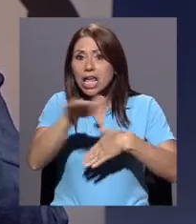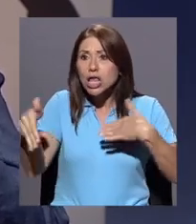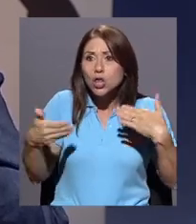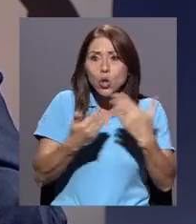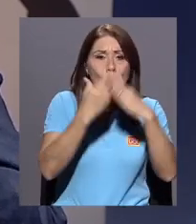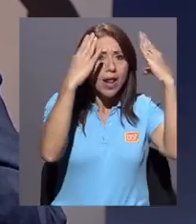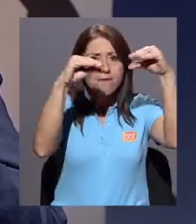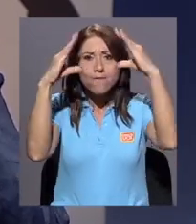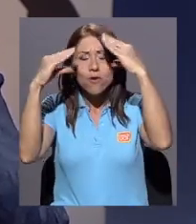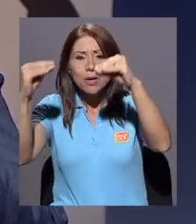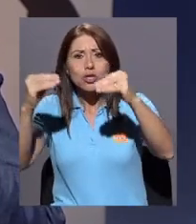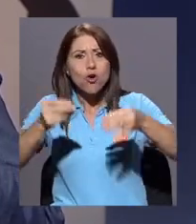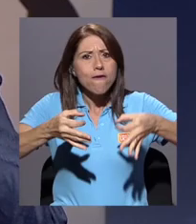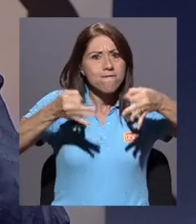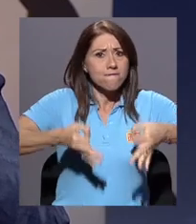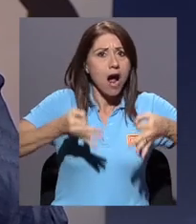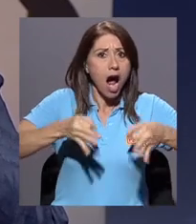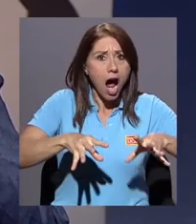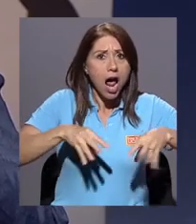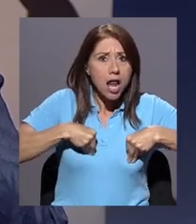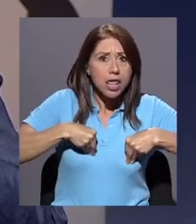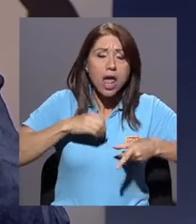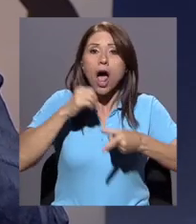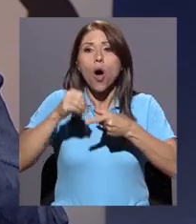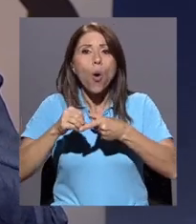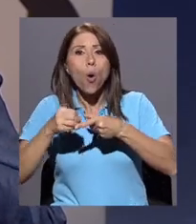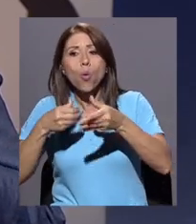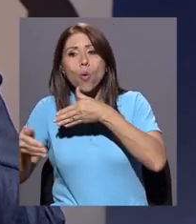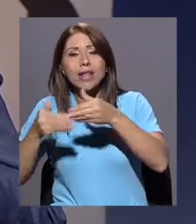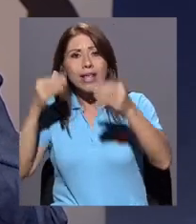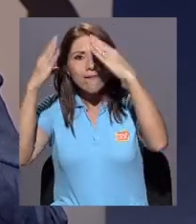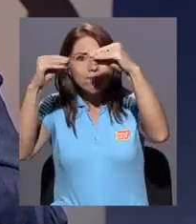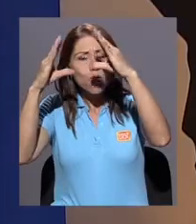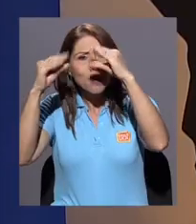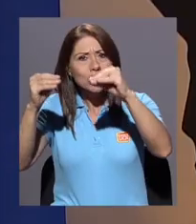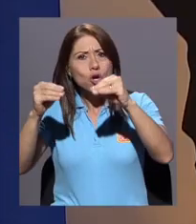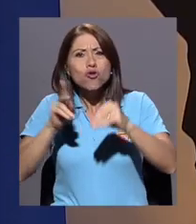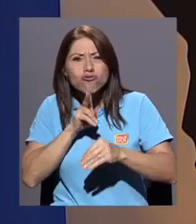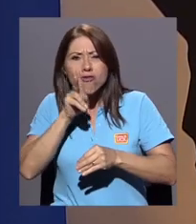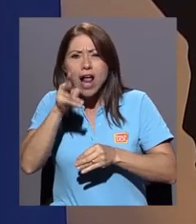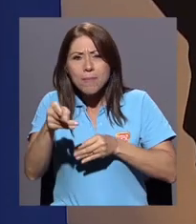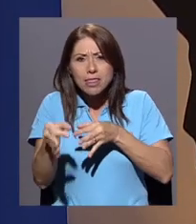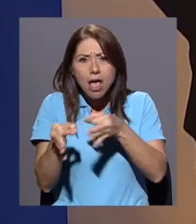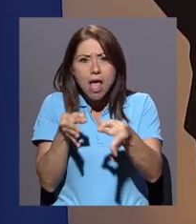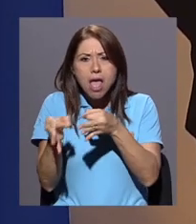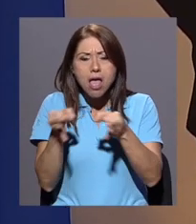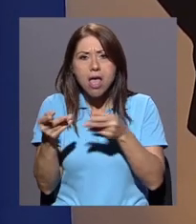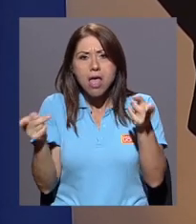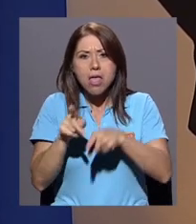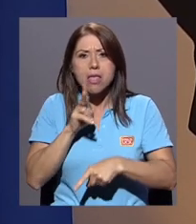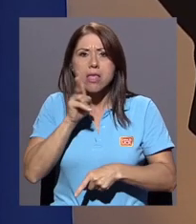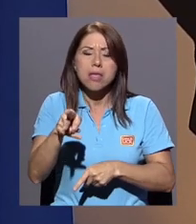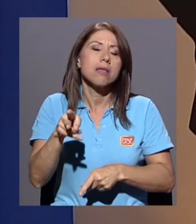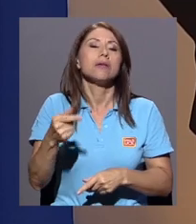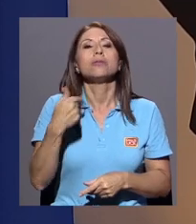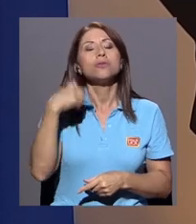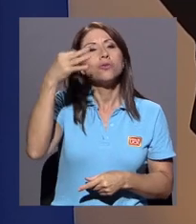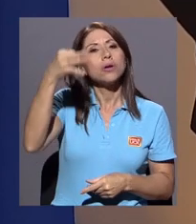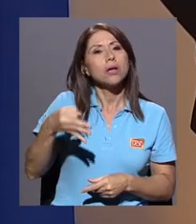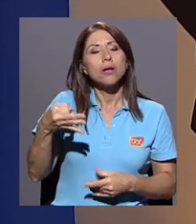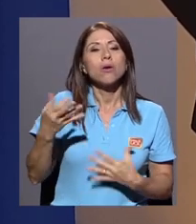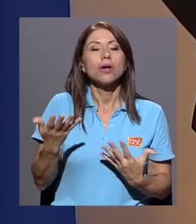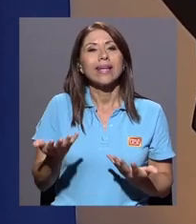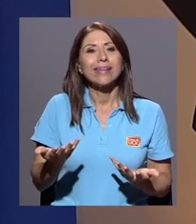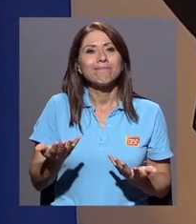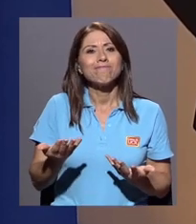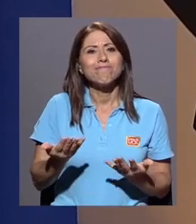es igualmente válida o cualquier información igualmente describe, claro, lo que realmente ocurre en la realidad. Entonces, yo creo que